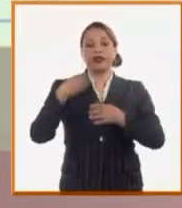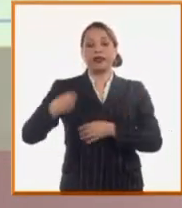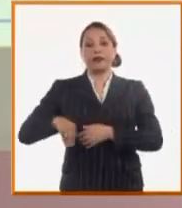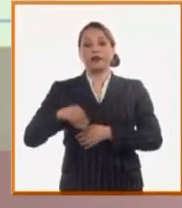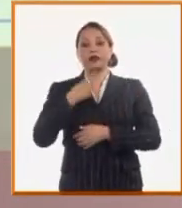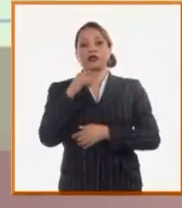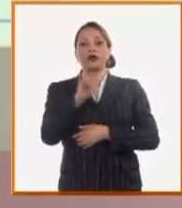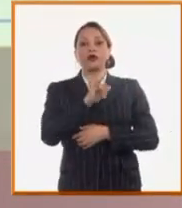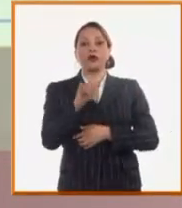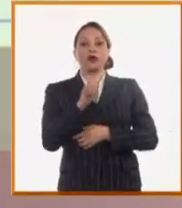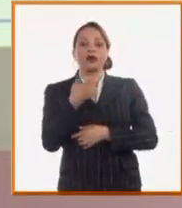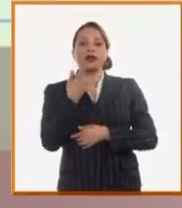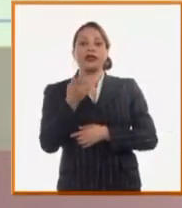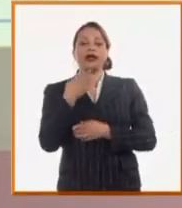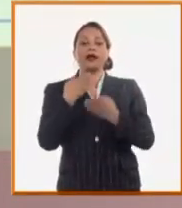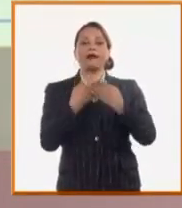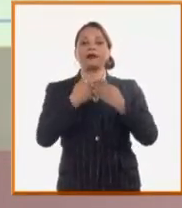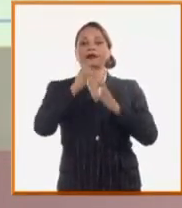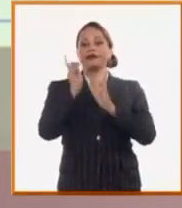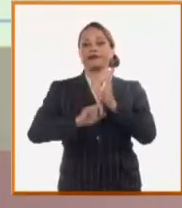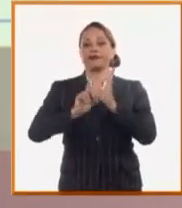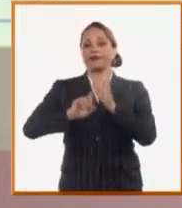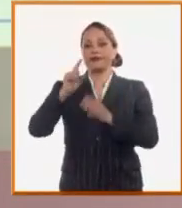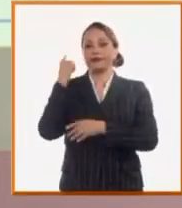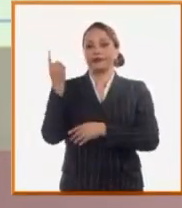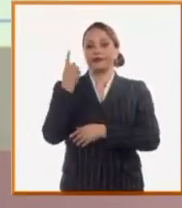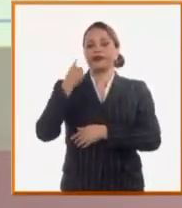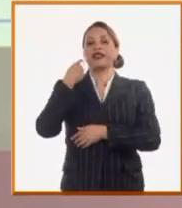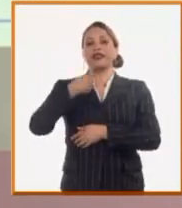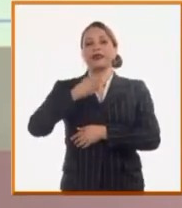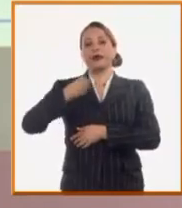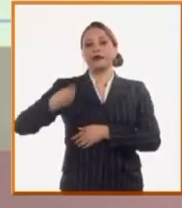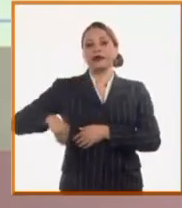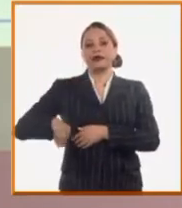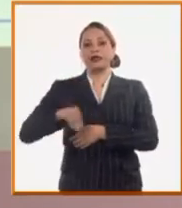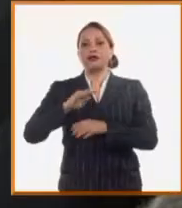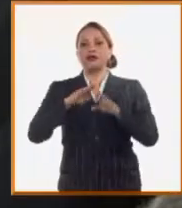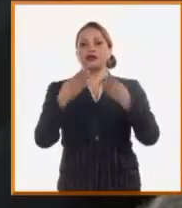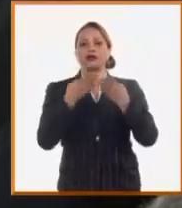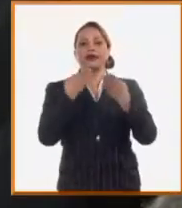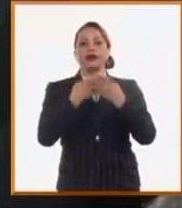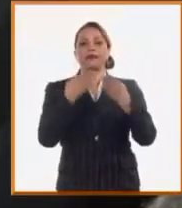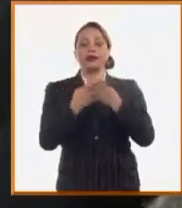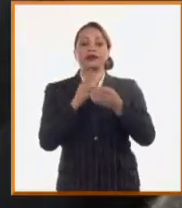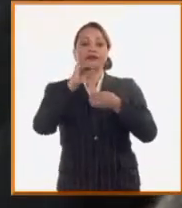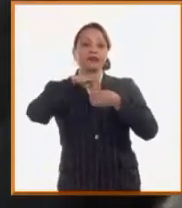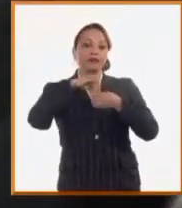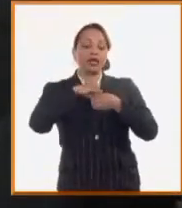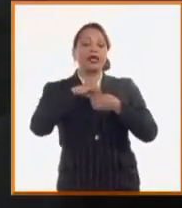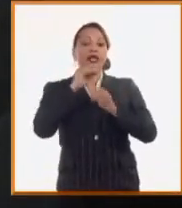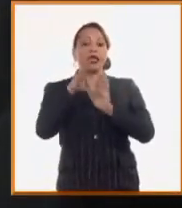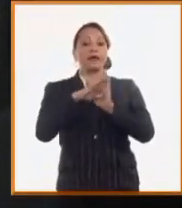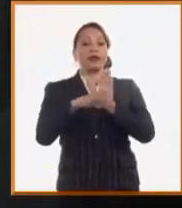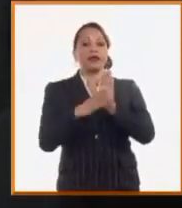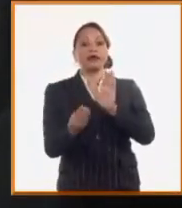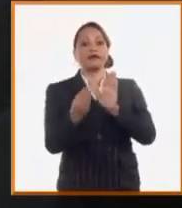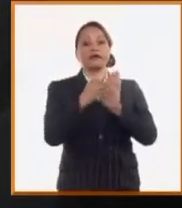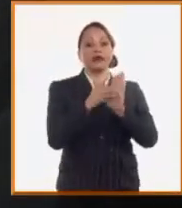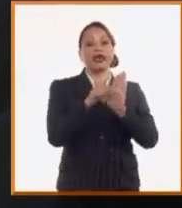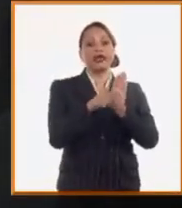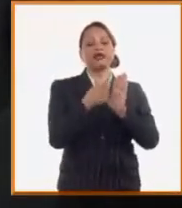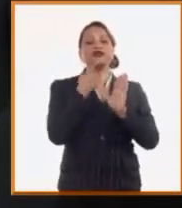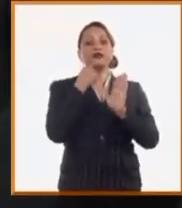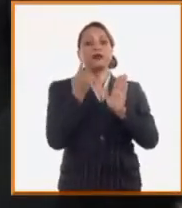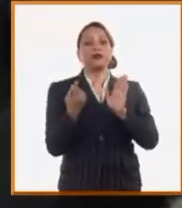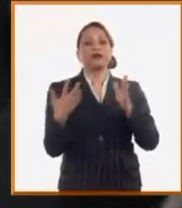el sostenimiento del sistema eléctrico nacional. Importante el aprovechamiento de las capacidades industriales instaladas, porque varias de las medidas que vamos a implementar tienen que ver con esto,